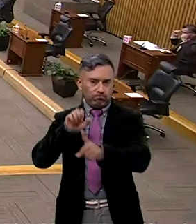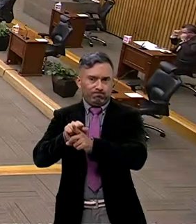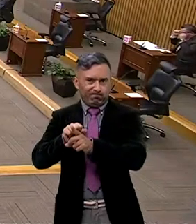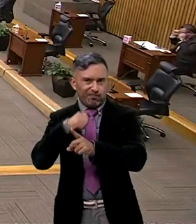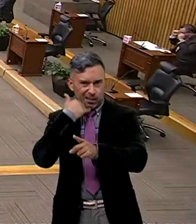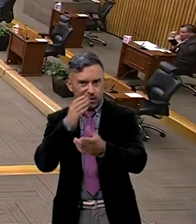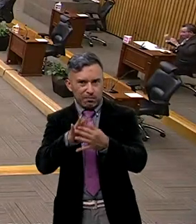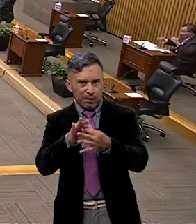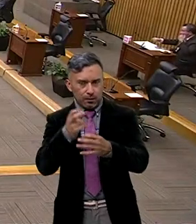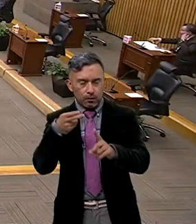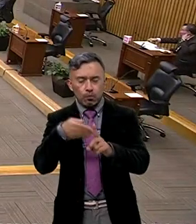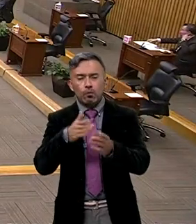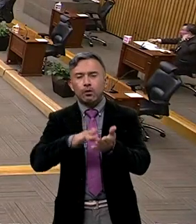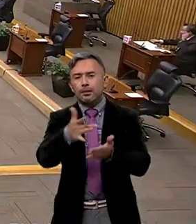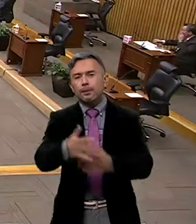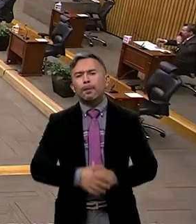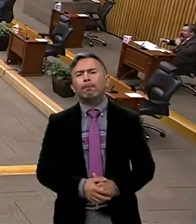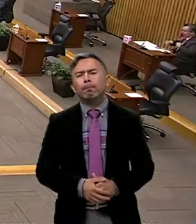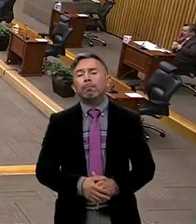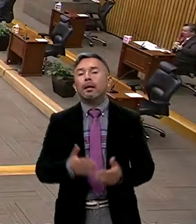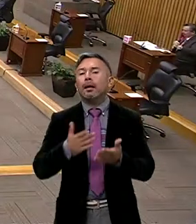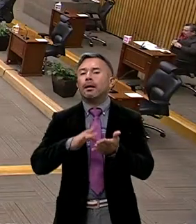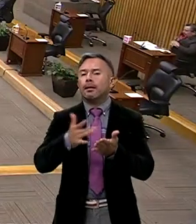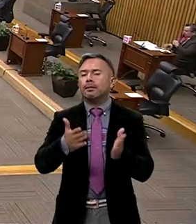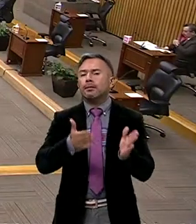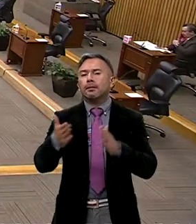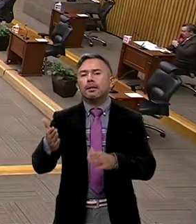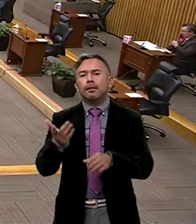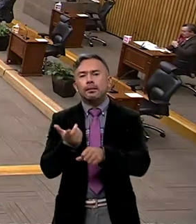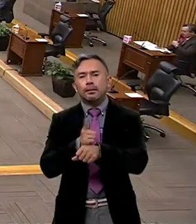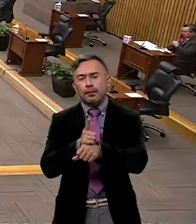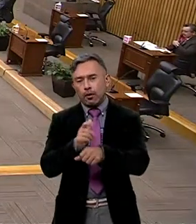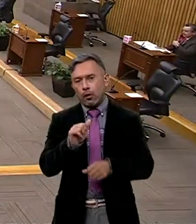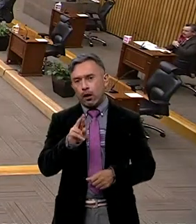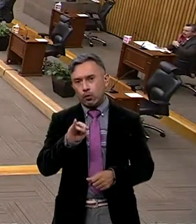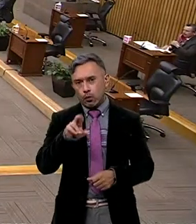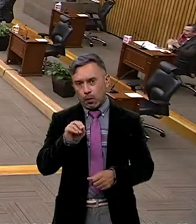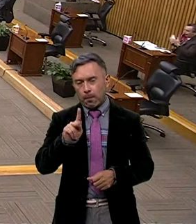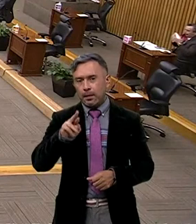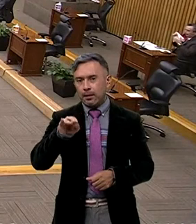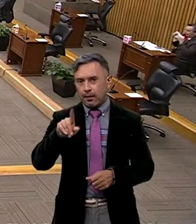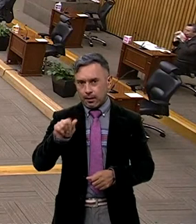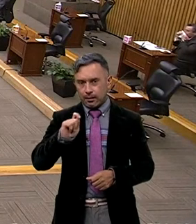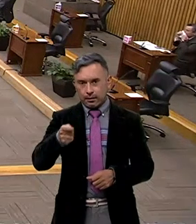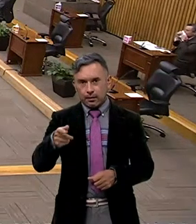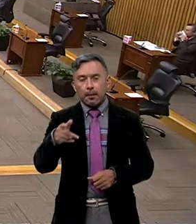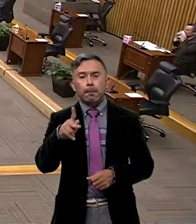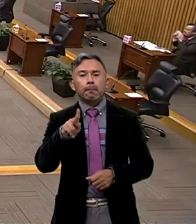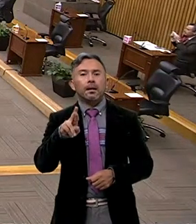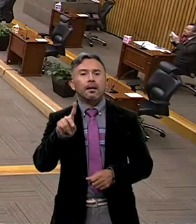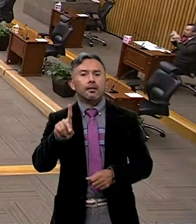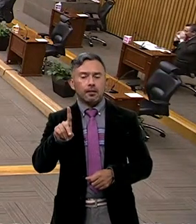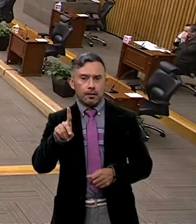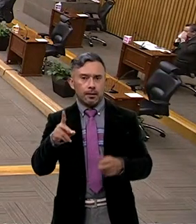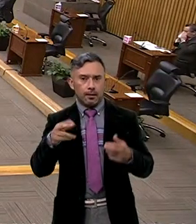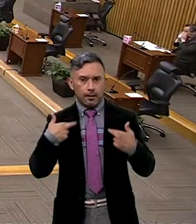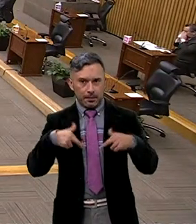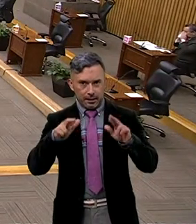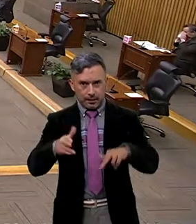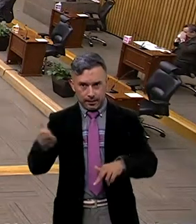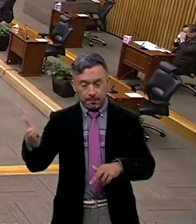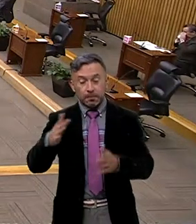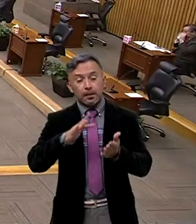el licenciado arturo périda representantes del perredé gracias presidente buenas